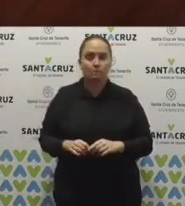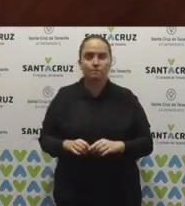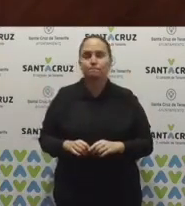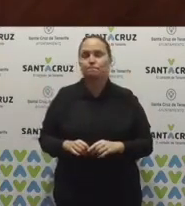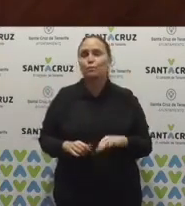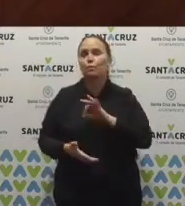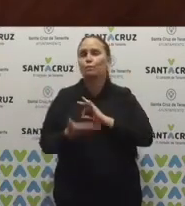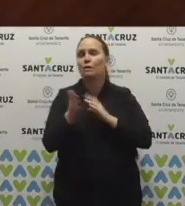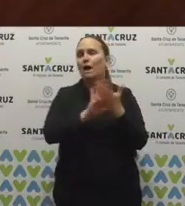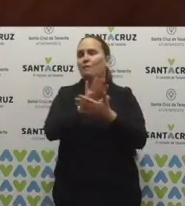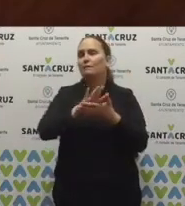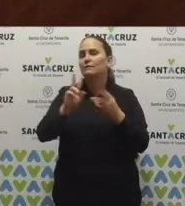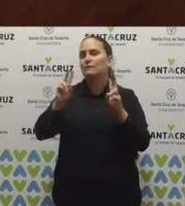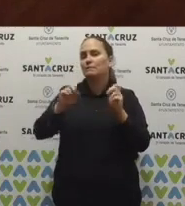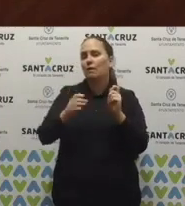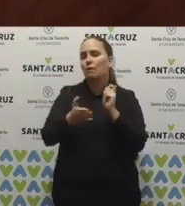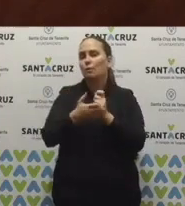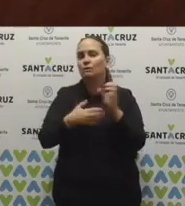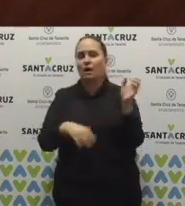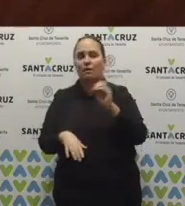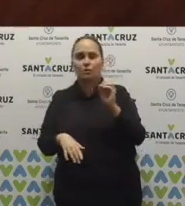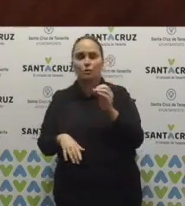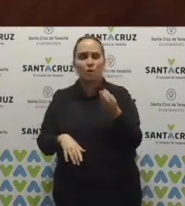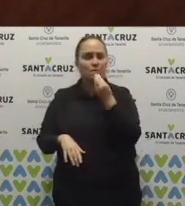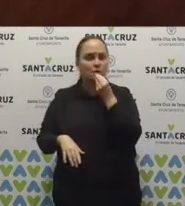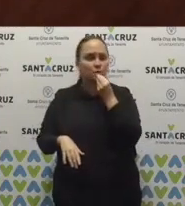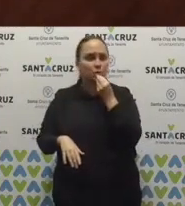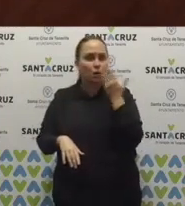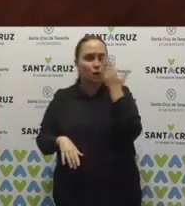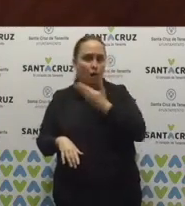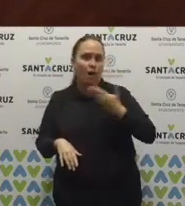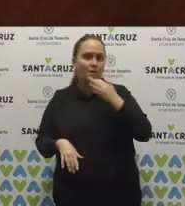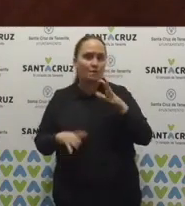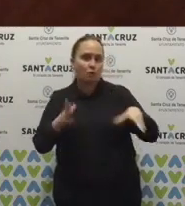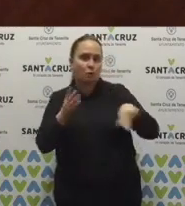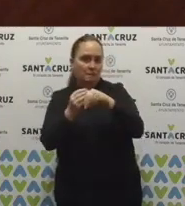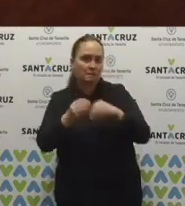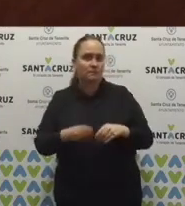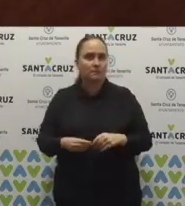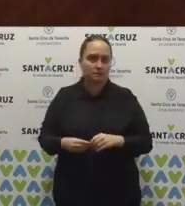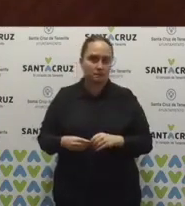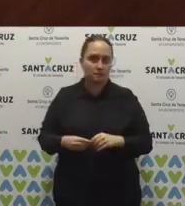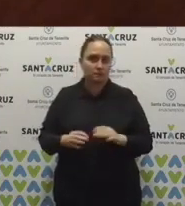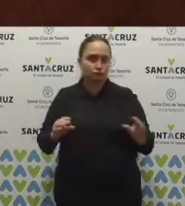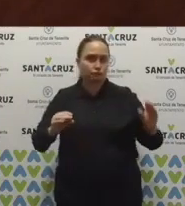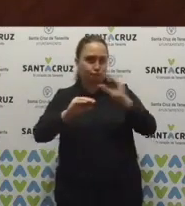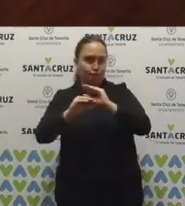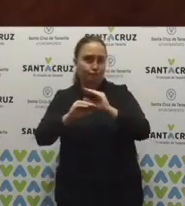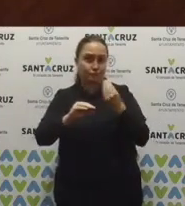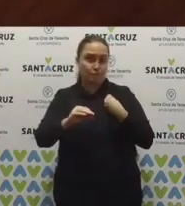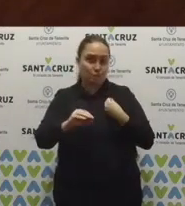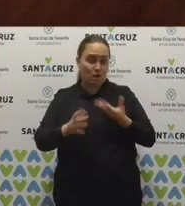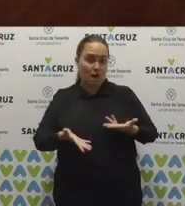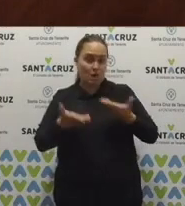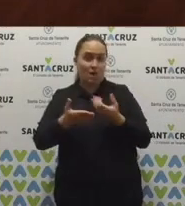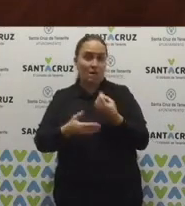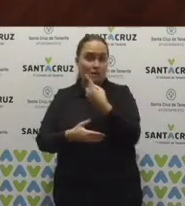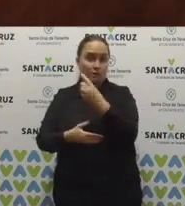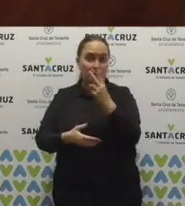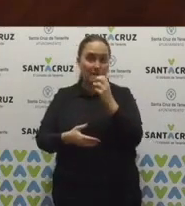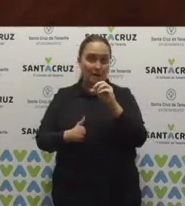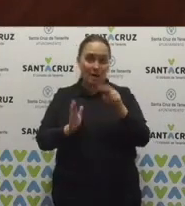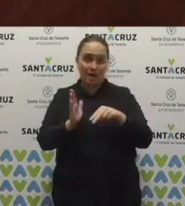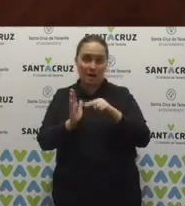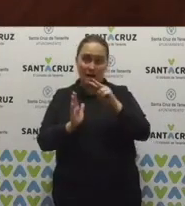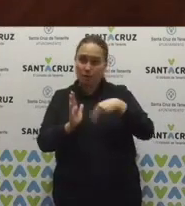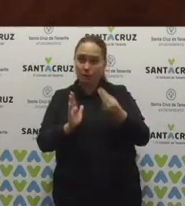de la cuota cero de la sal de los alimentos escolares que complementarlos esa ayuda de 120 euros lamentablemente